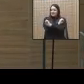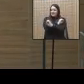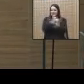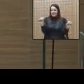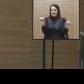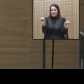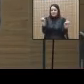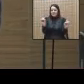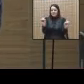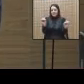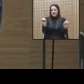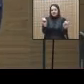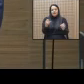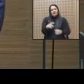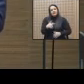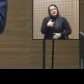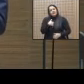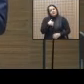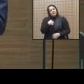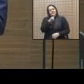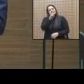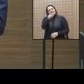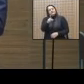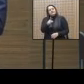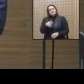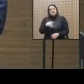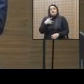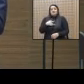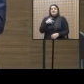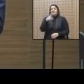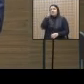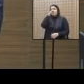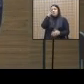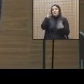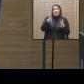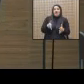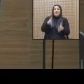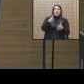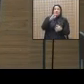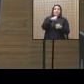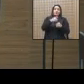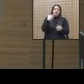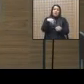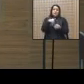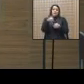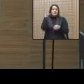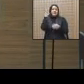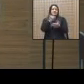Y ciertamente yo me sentiría bastante burlado, diputados y diputadas, si eso sucede.